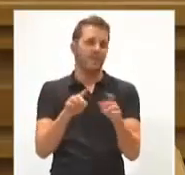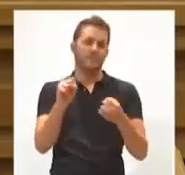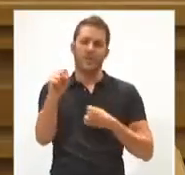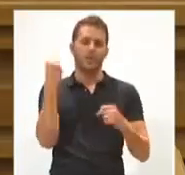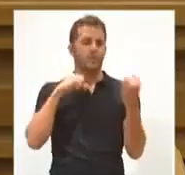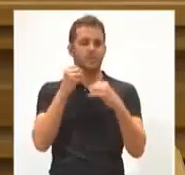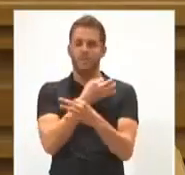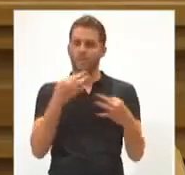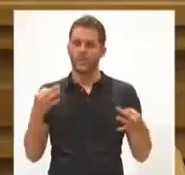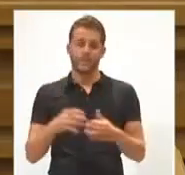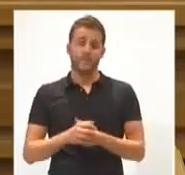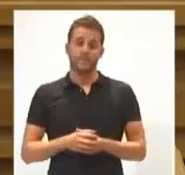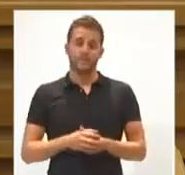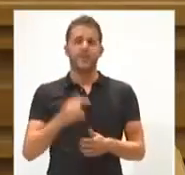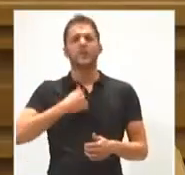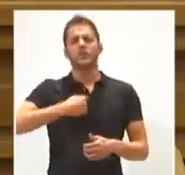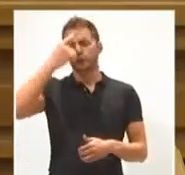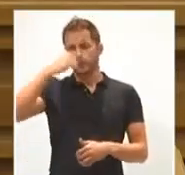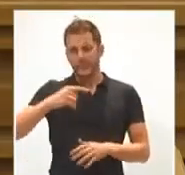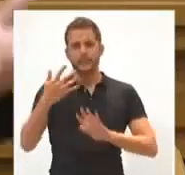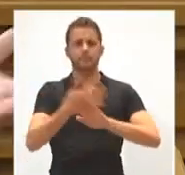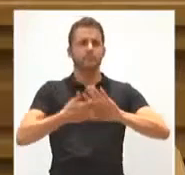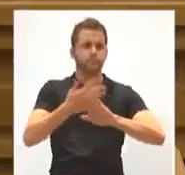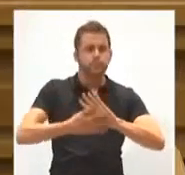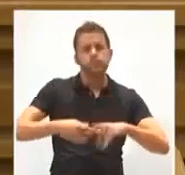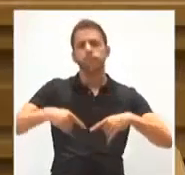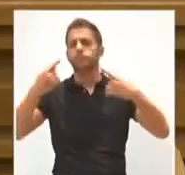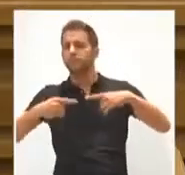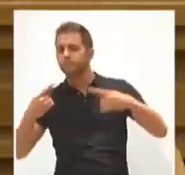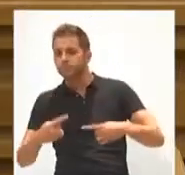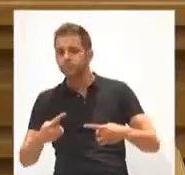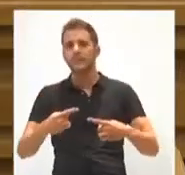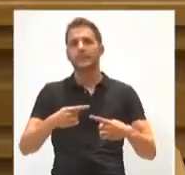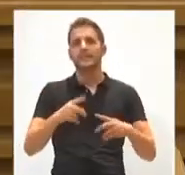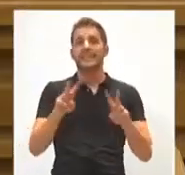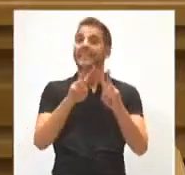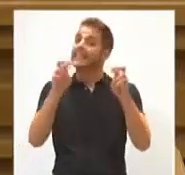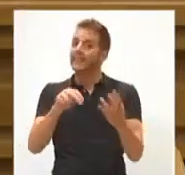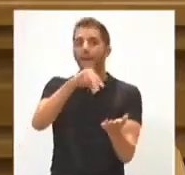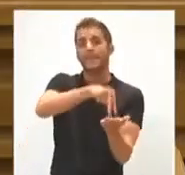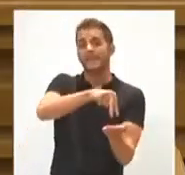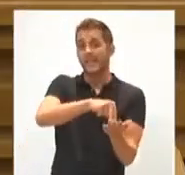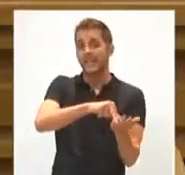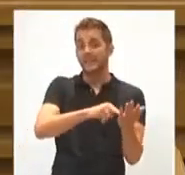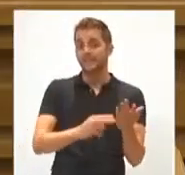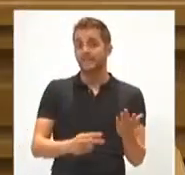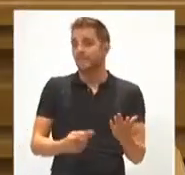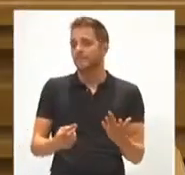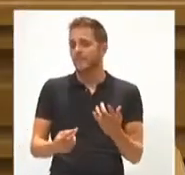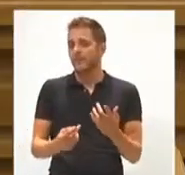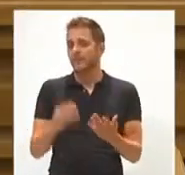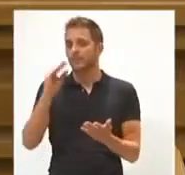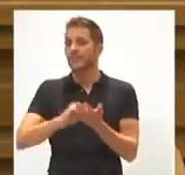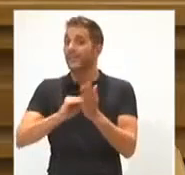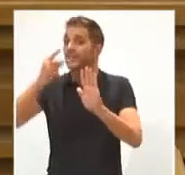ruido que hay debates sobre la presencialidad las normativas en muchos casos han impedido la